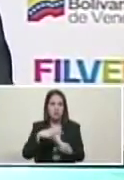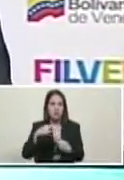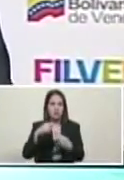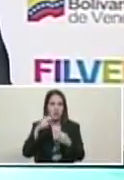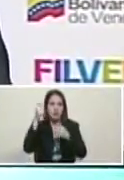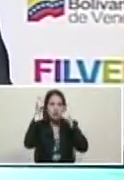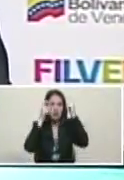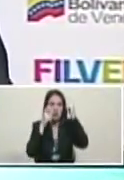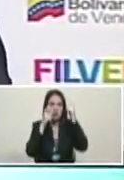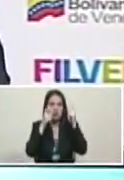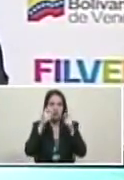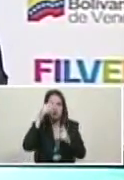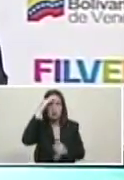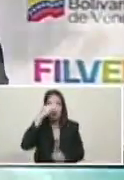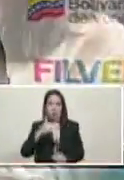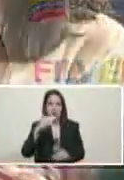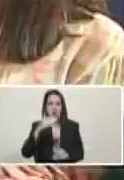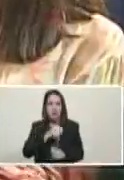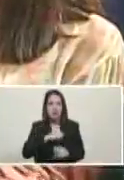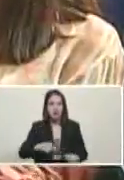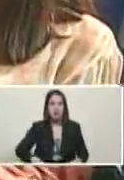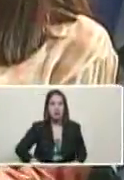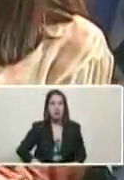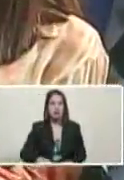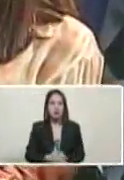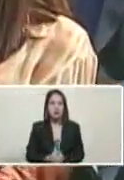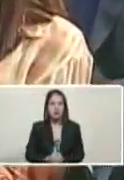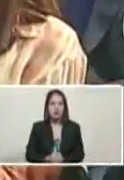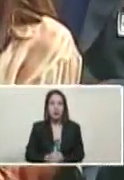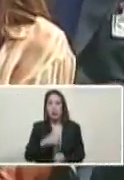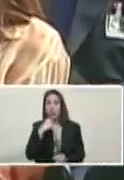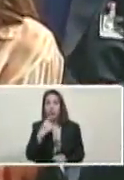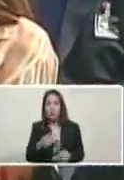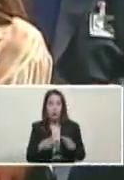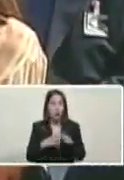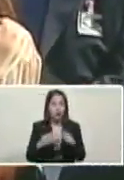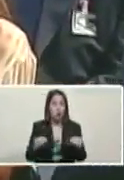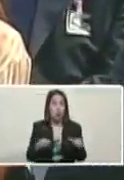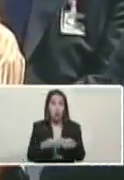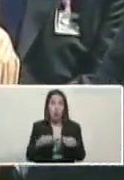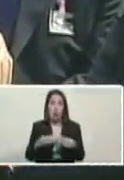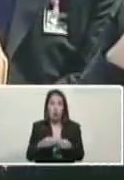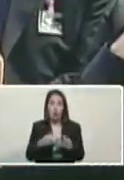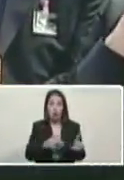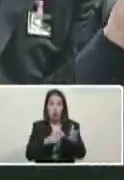chavista, Fuerza Armada Nacional Bolivariana. Así se lo digo a todos los grupos armados.